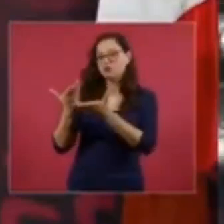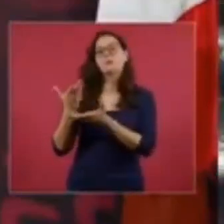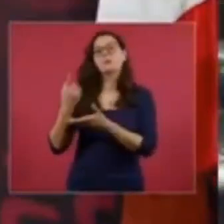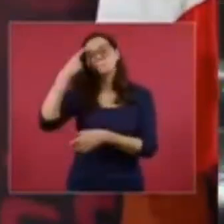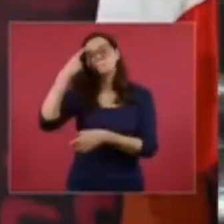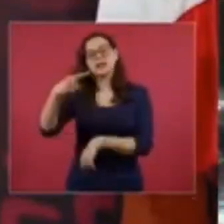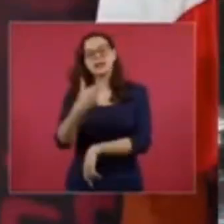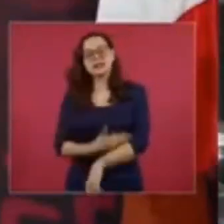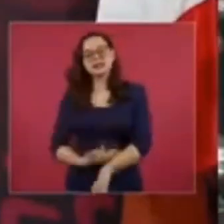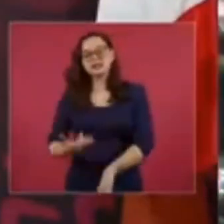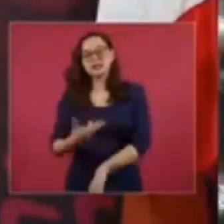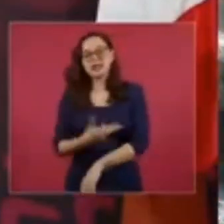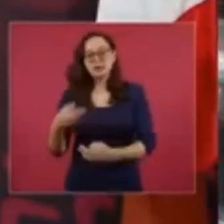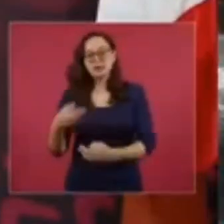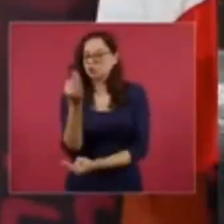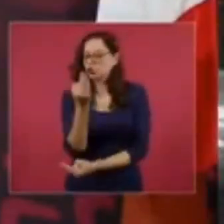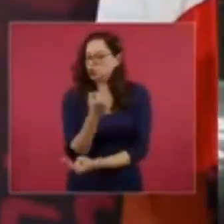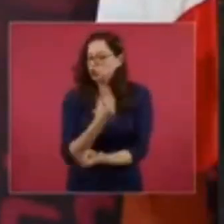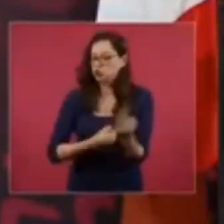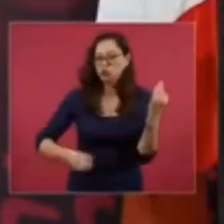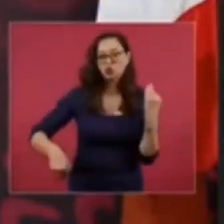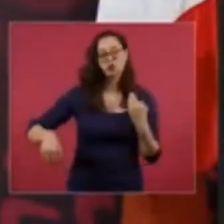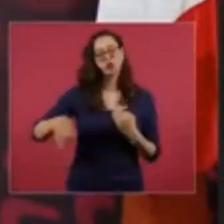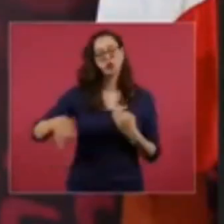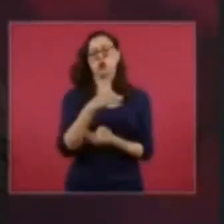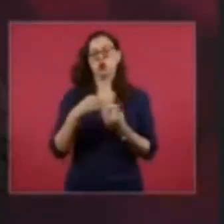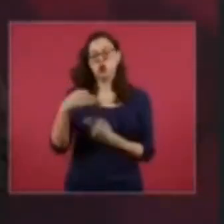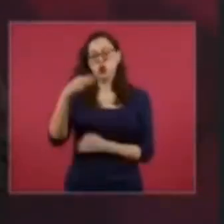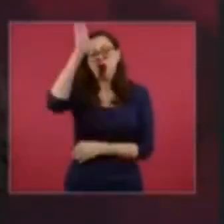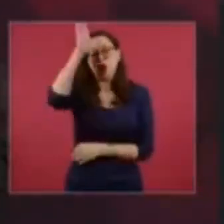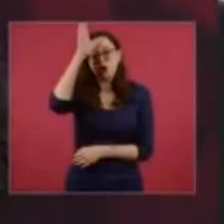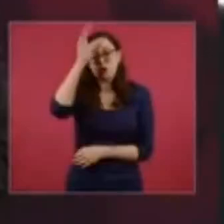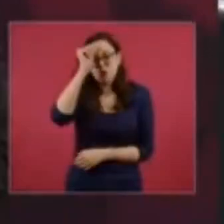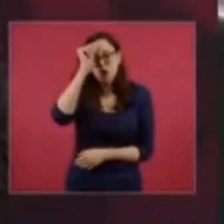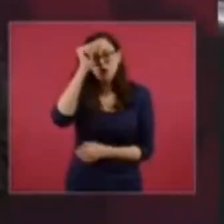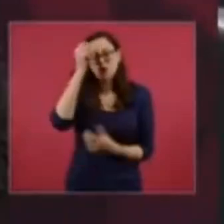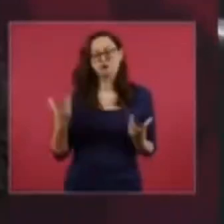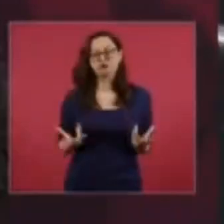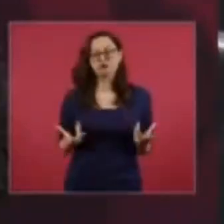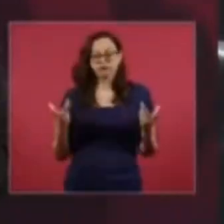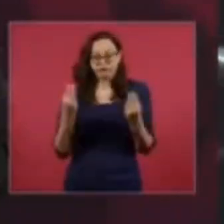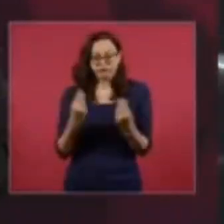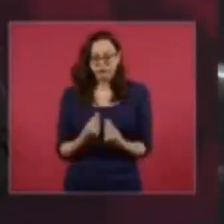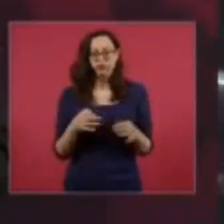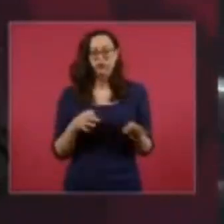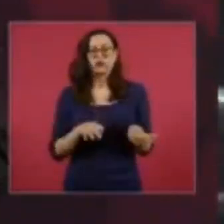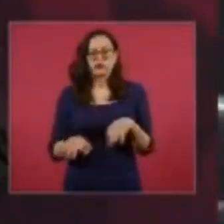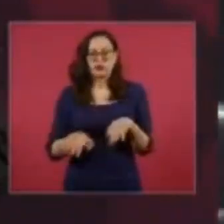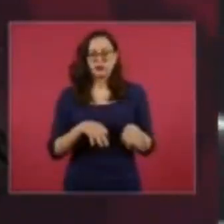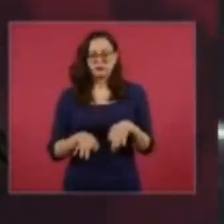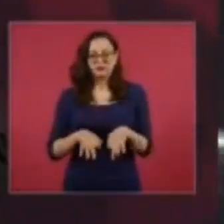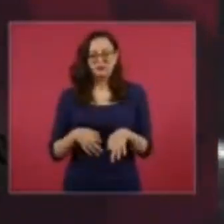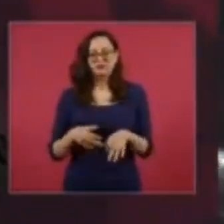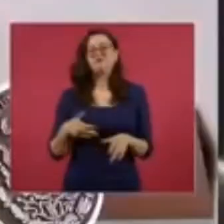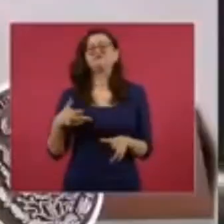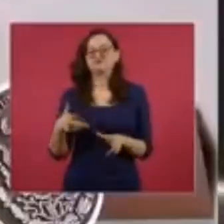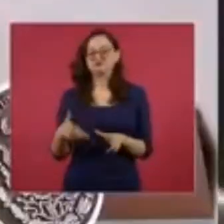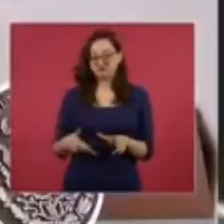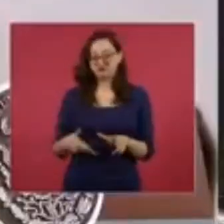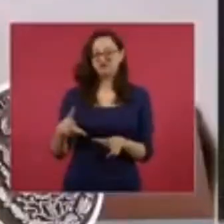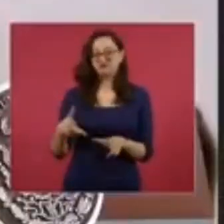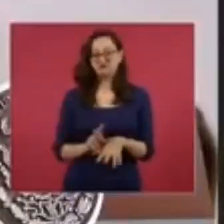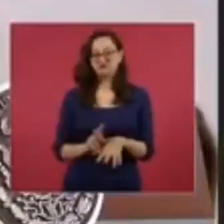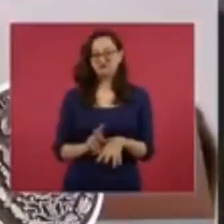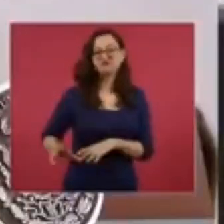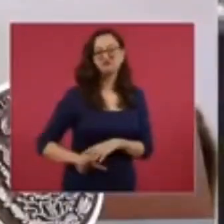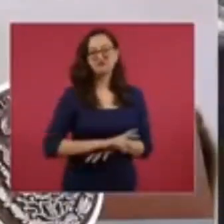para realizar todas estas convenios y trabajo en conjunto, porque el Tren Maya y cualquier obra